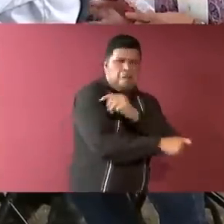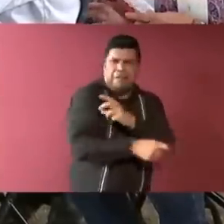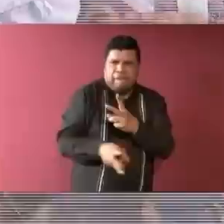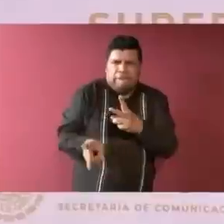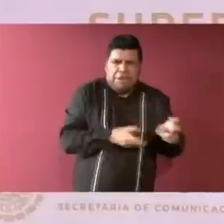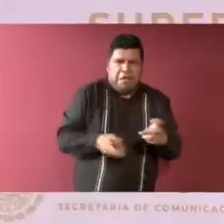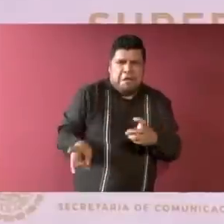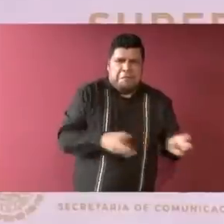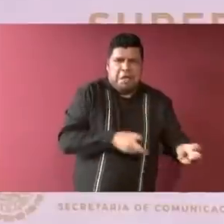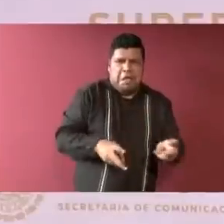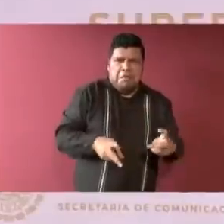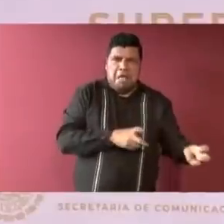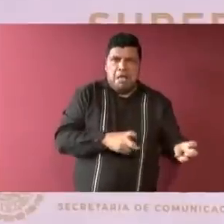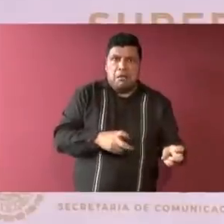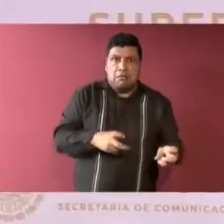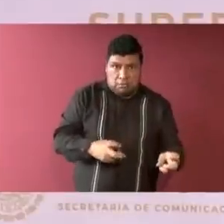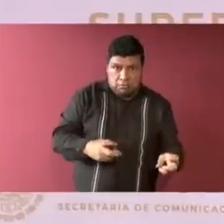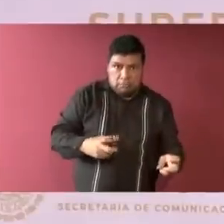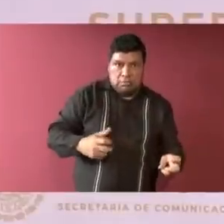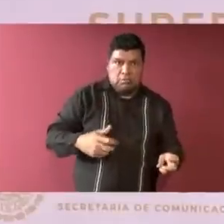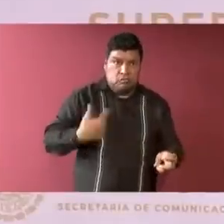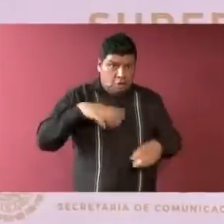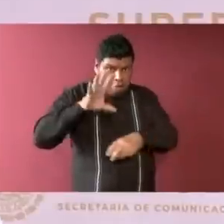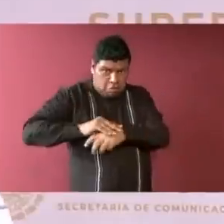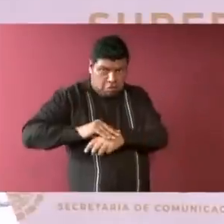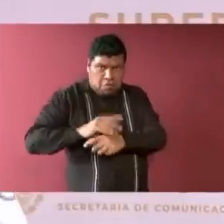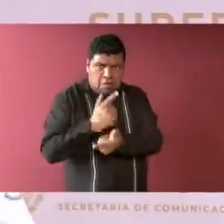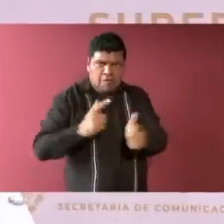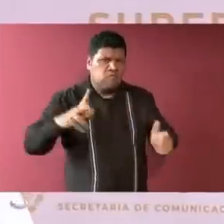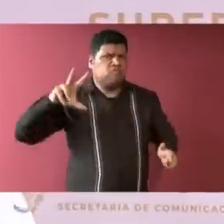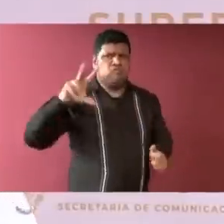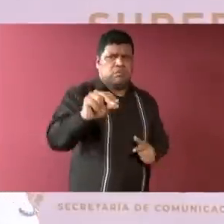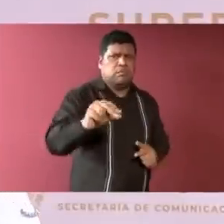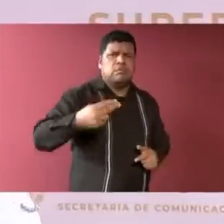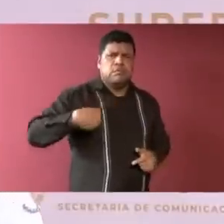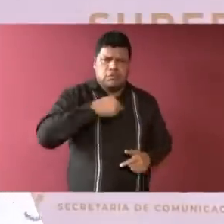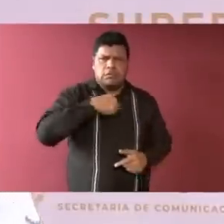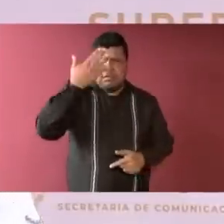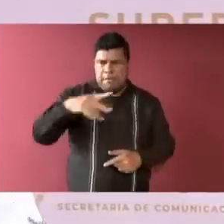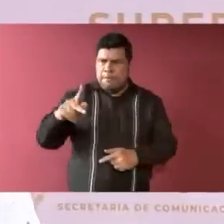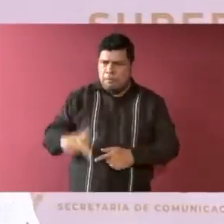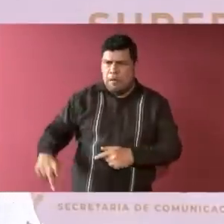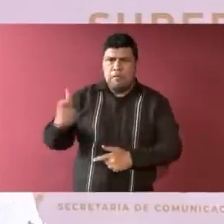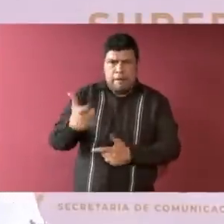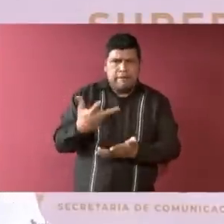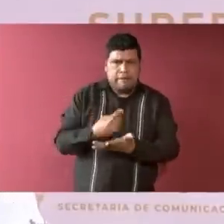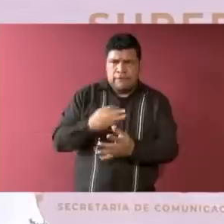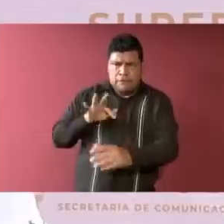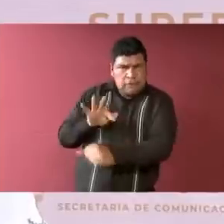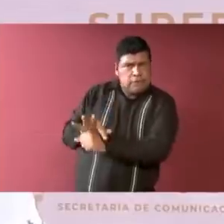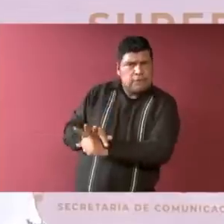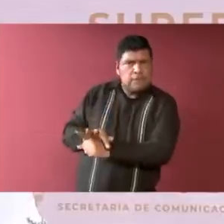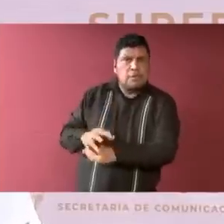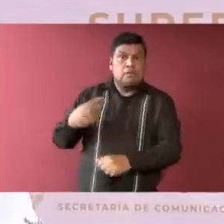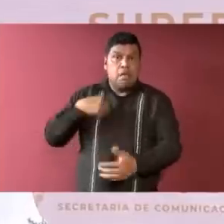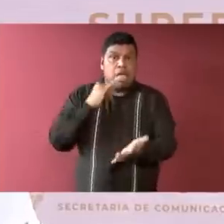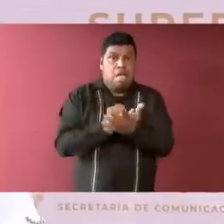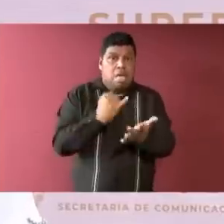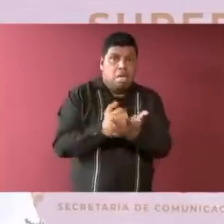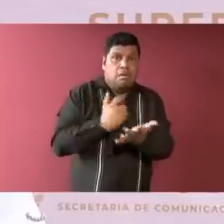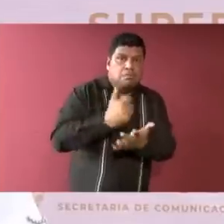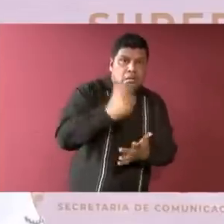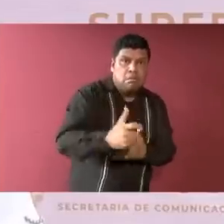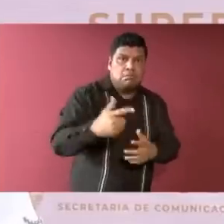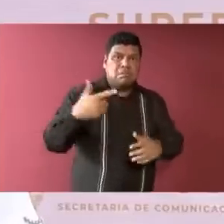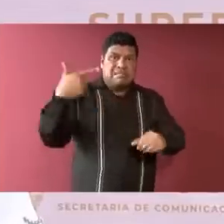minutos da solución a un problema que llevaba años sin solucionarse. Y como lo